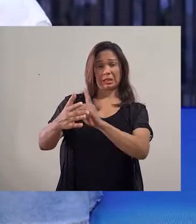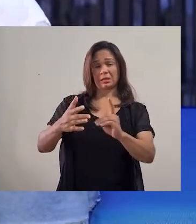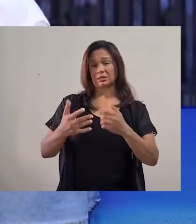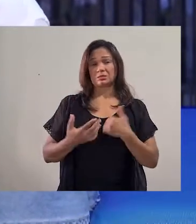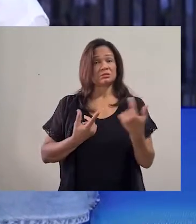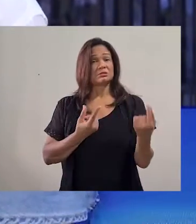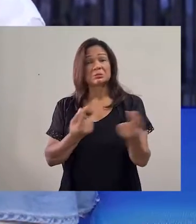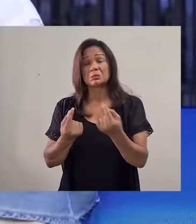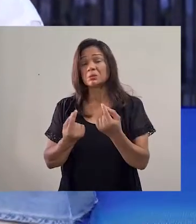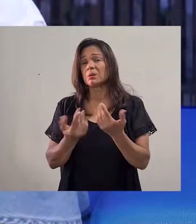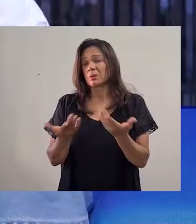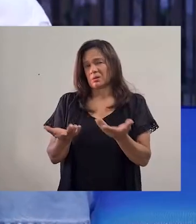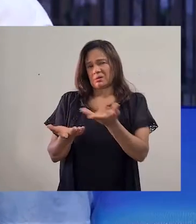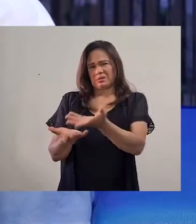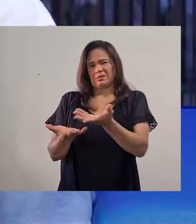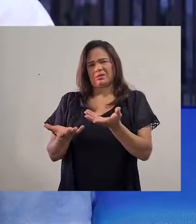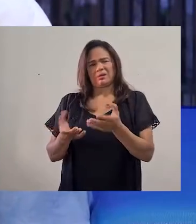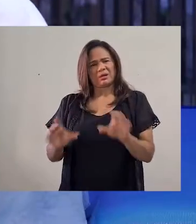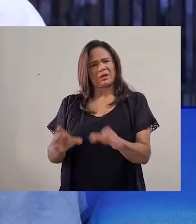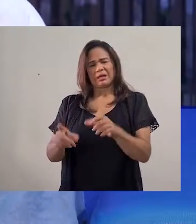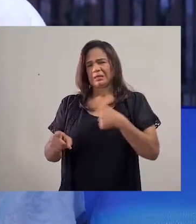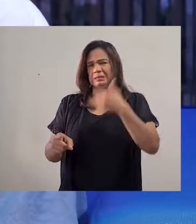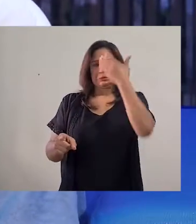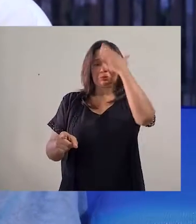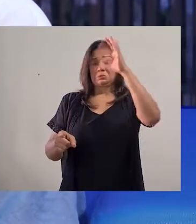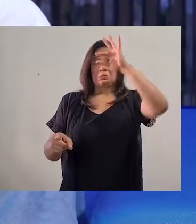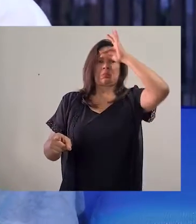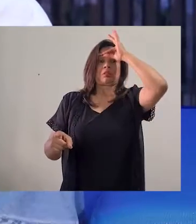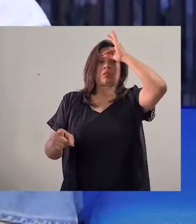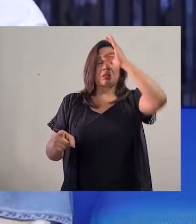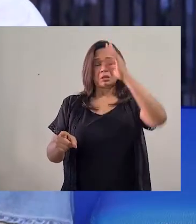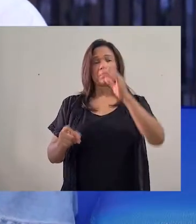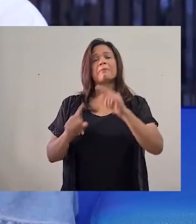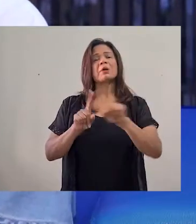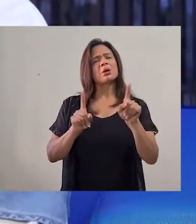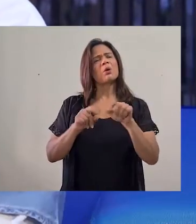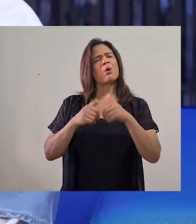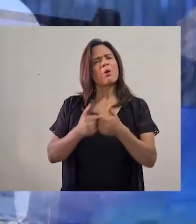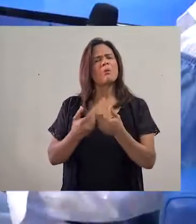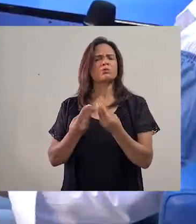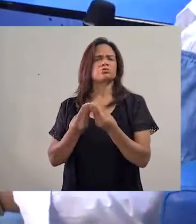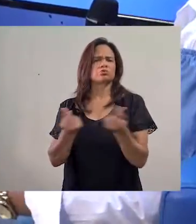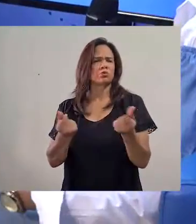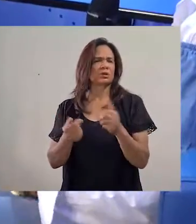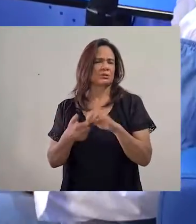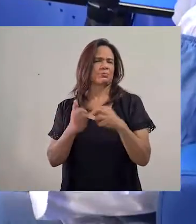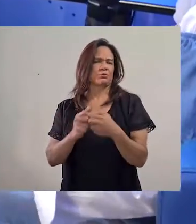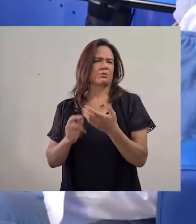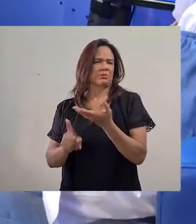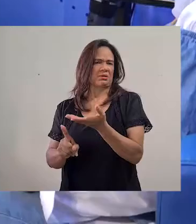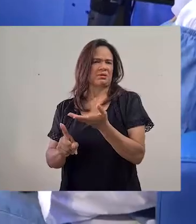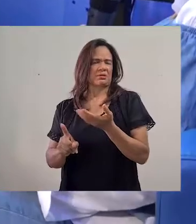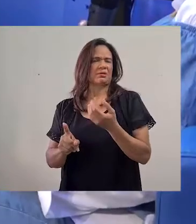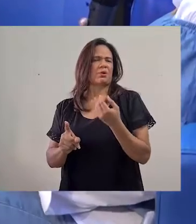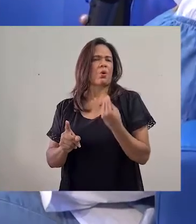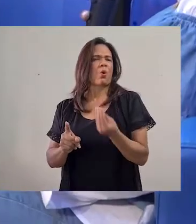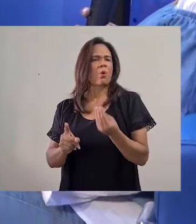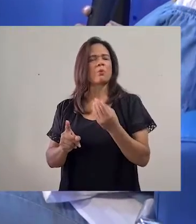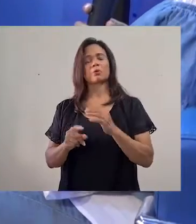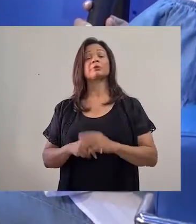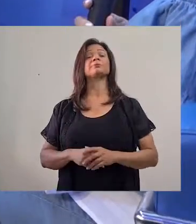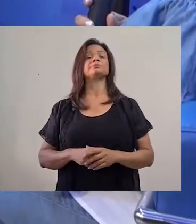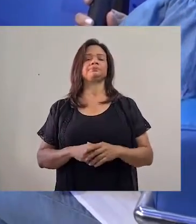estos niños, que no saben realmente qué es lo que están haciendo y cómo poder lidiar con todo este tipo de